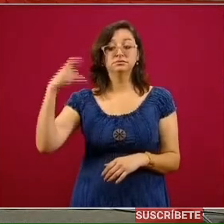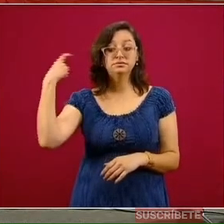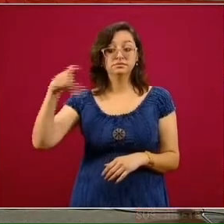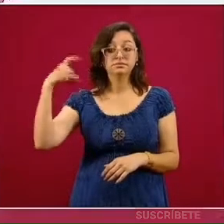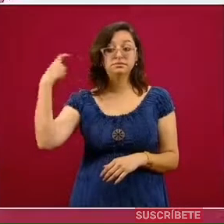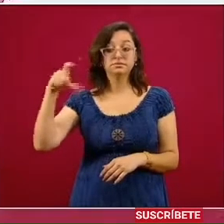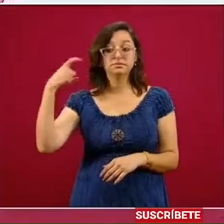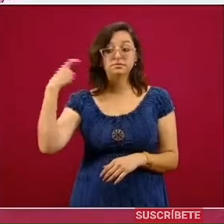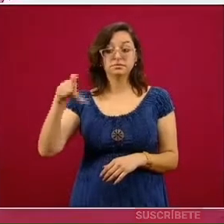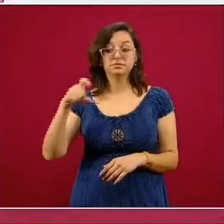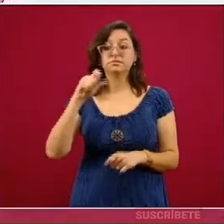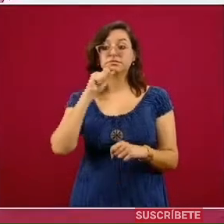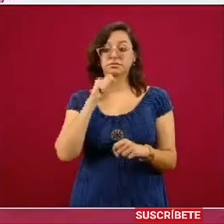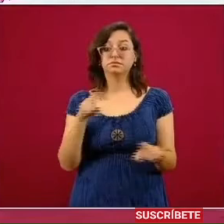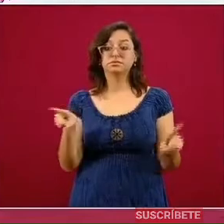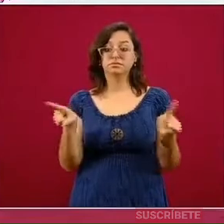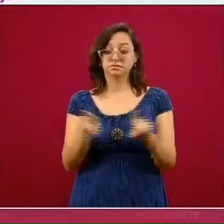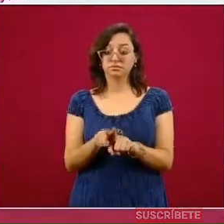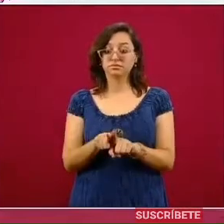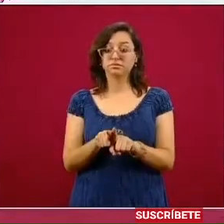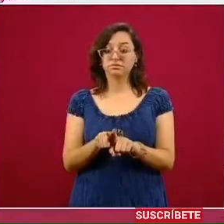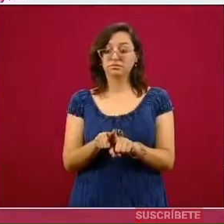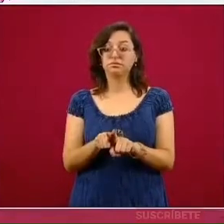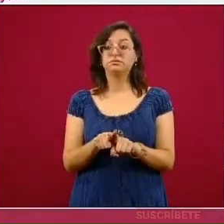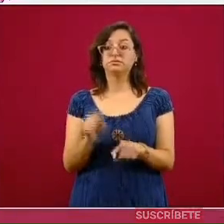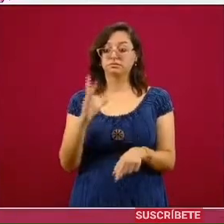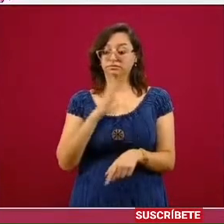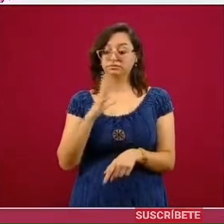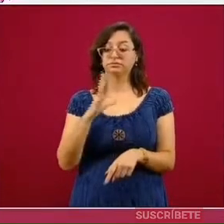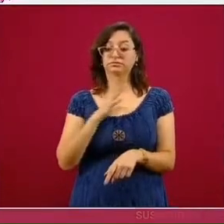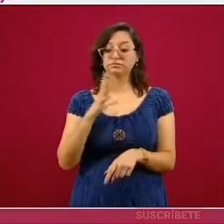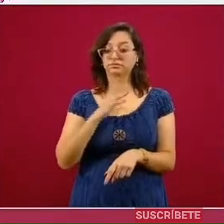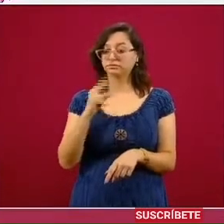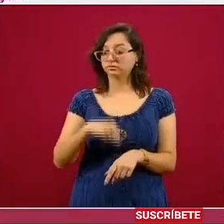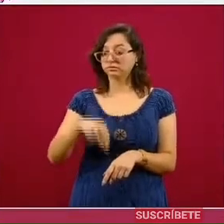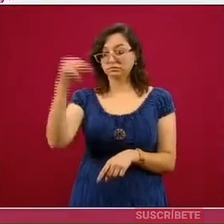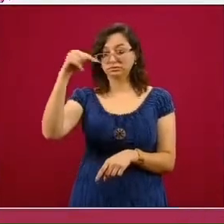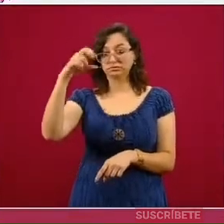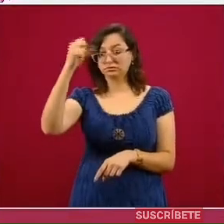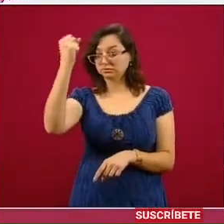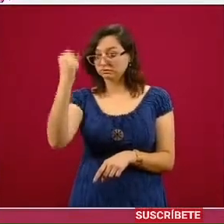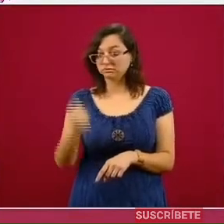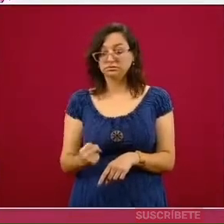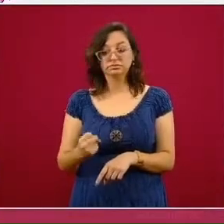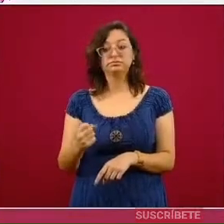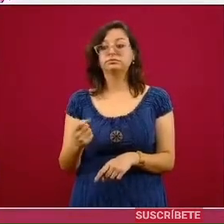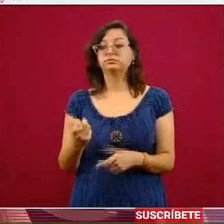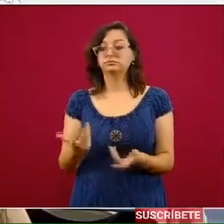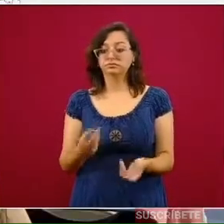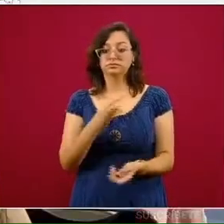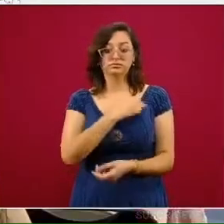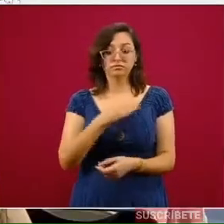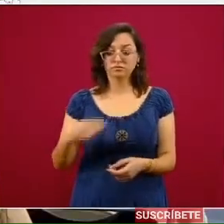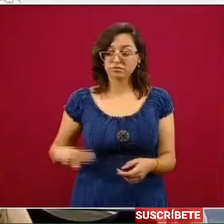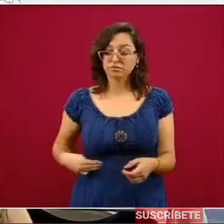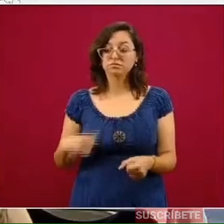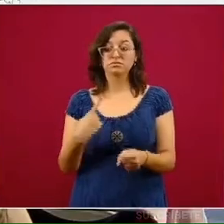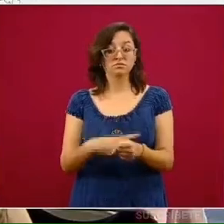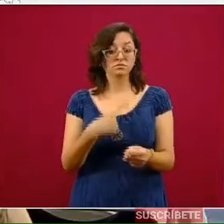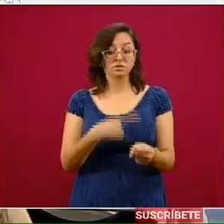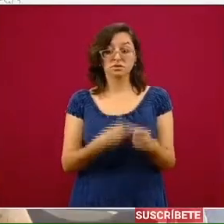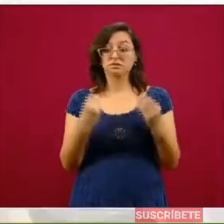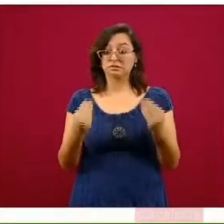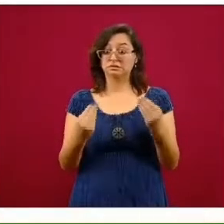Querétaro. Querétaro también tiene tanto casos en el norte como en el sur, tiene municipios con